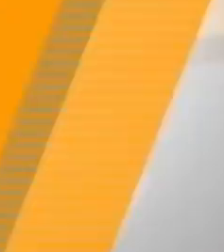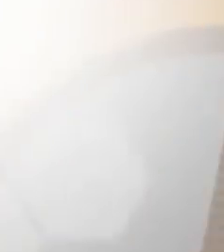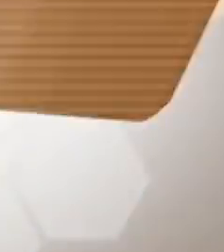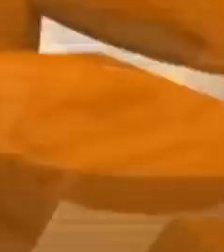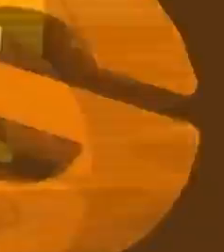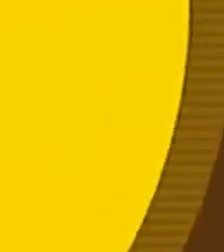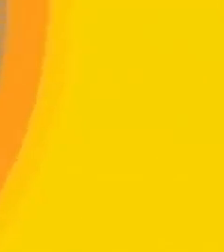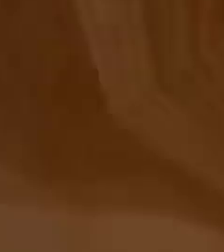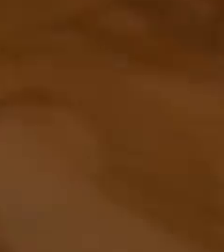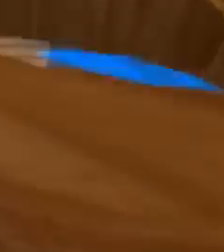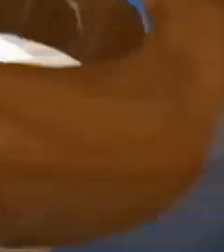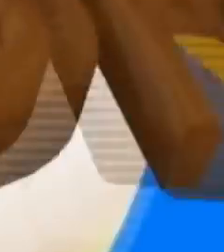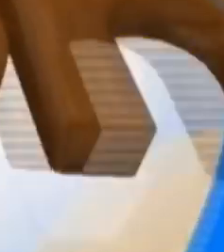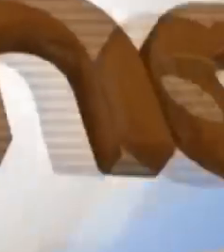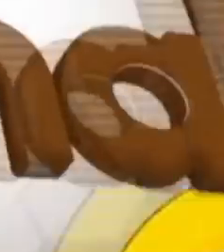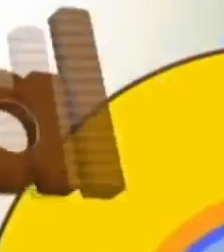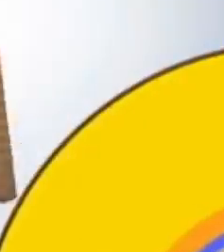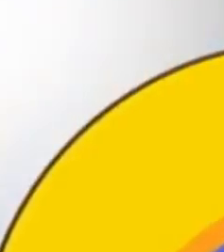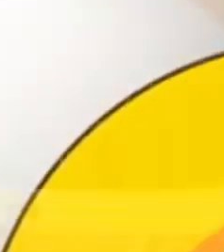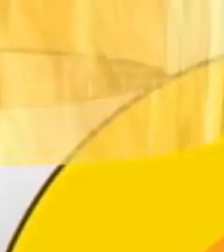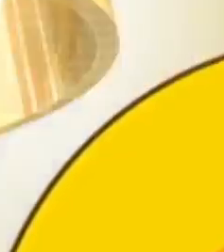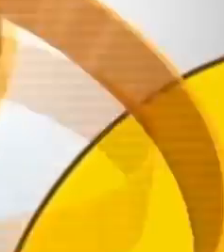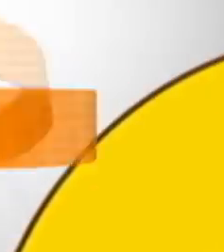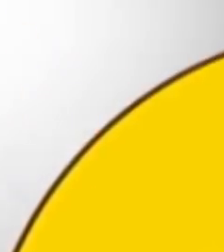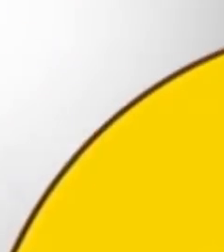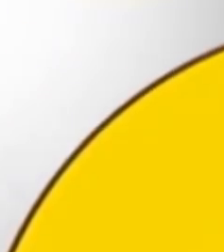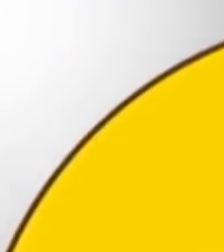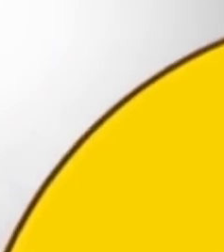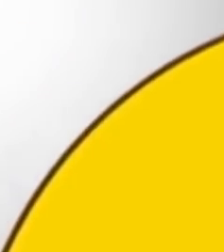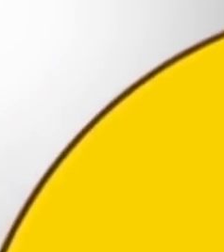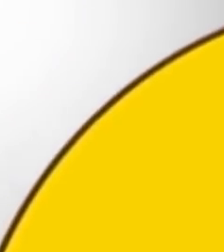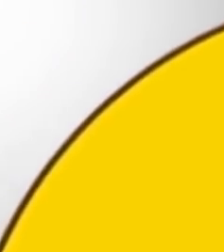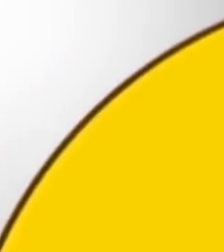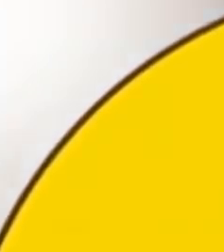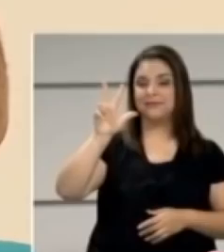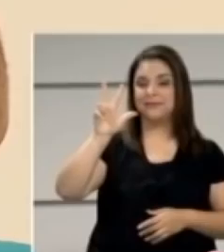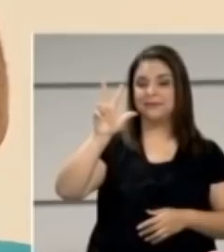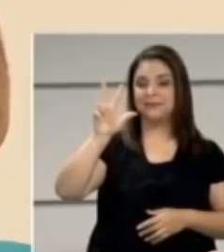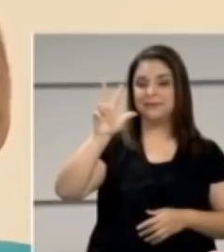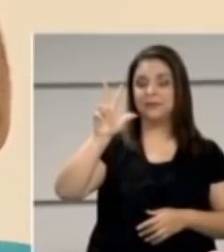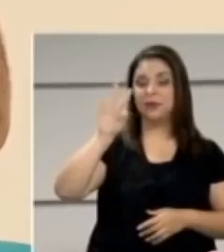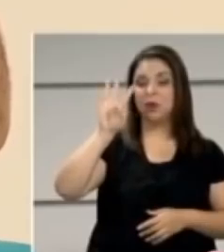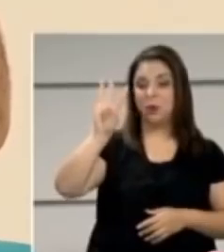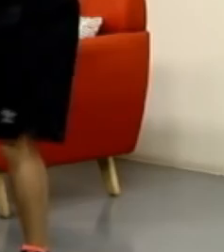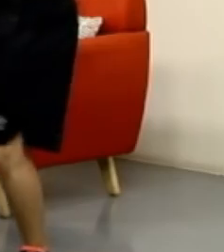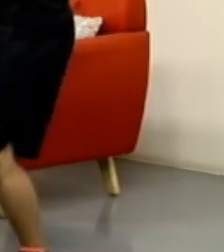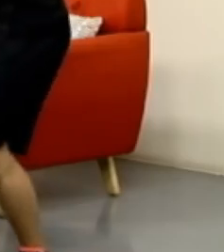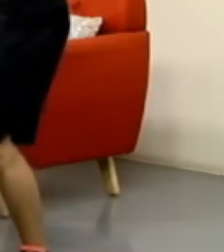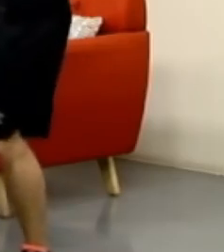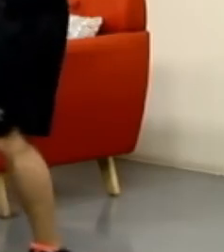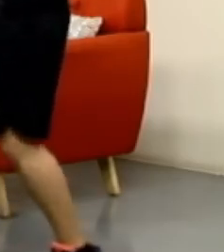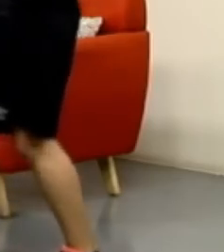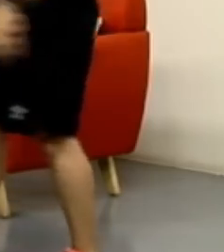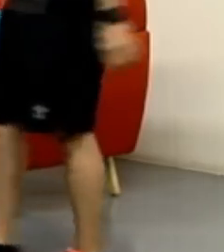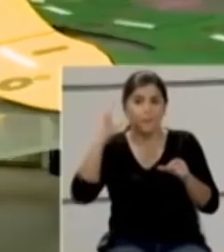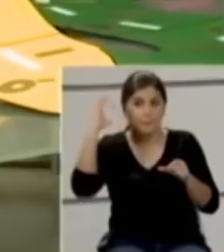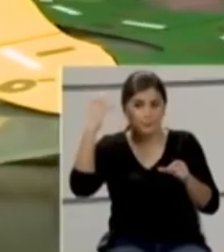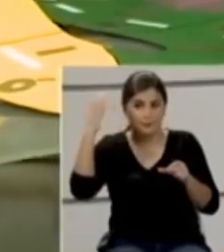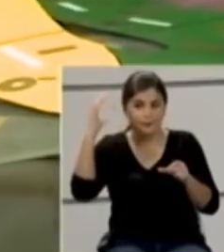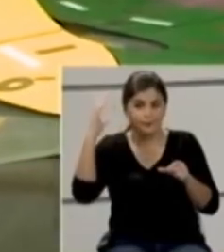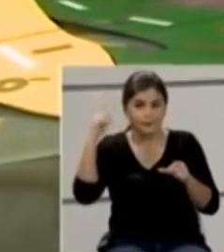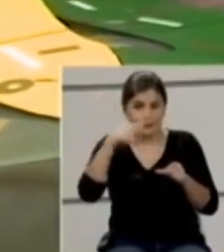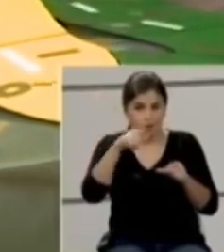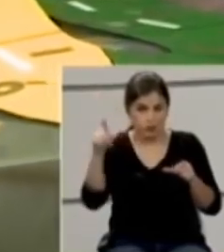De lunes a viernes, no te pierdas en Café Nacional, Aprendo en Casa, para todos los niños y niñas.